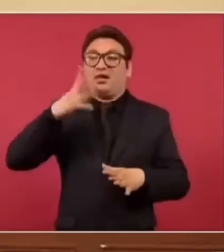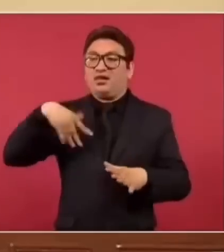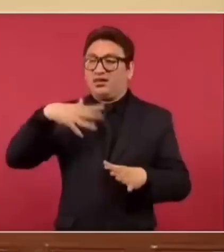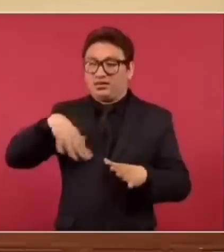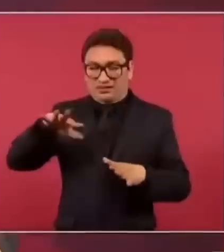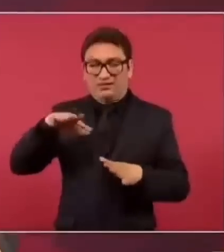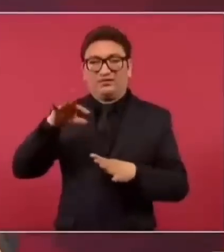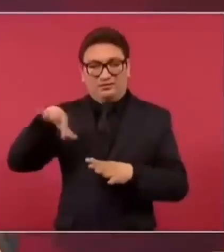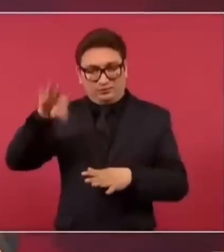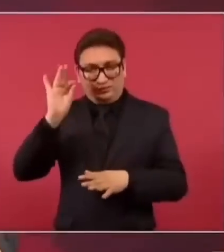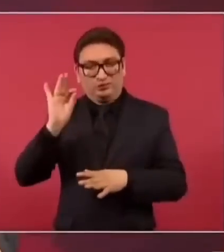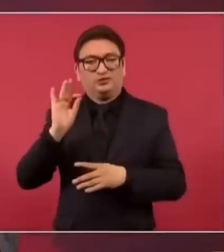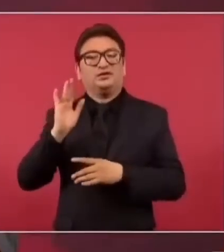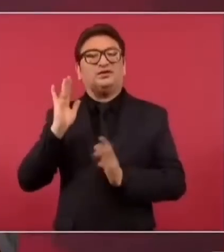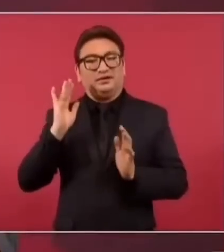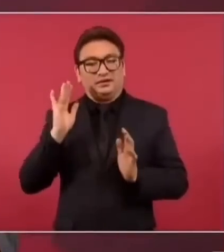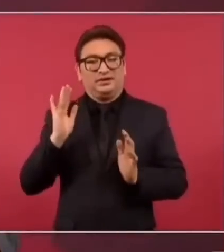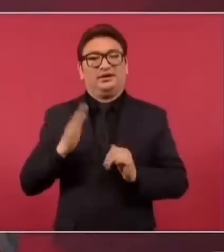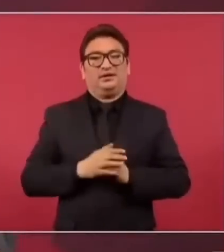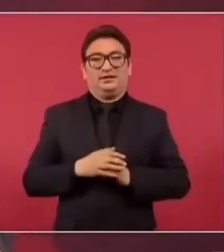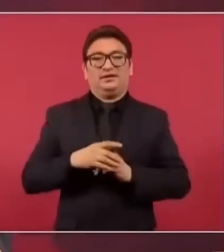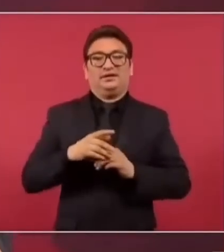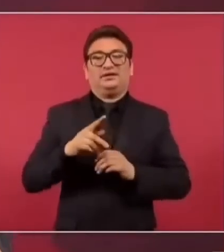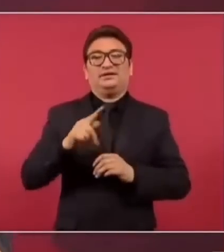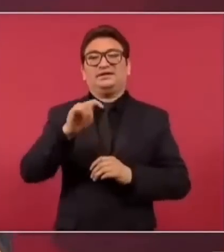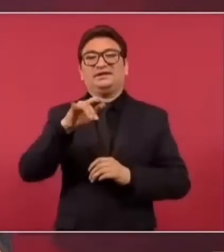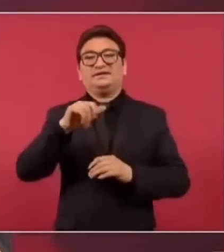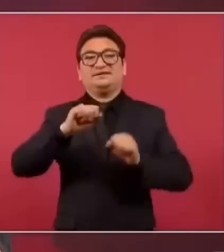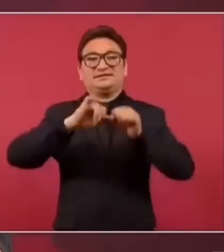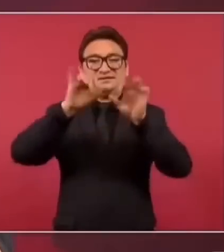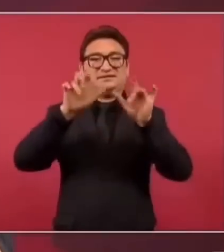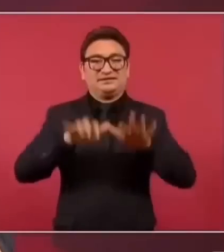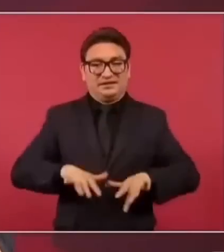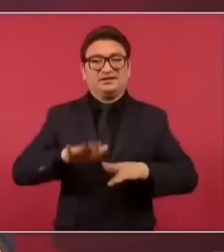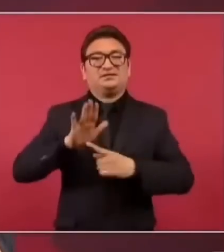ahí. Y la tesis, sí, sí.